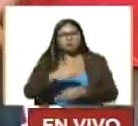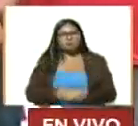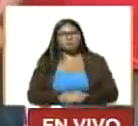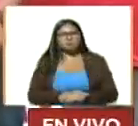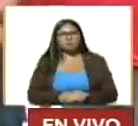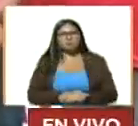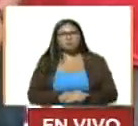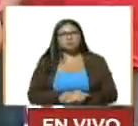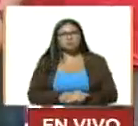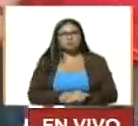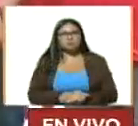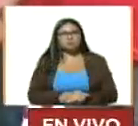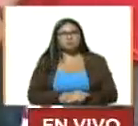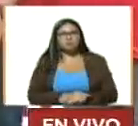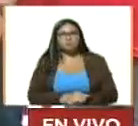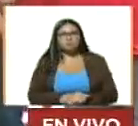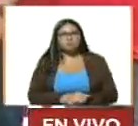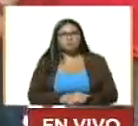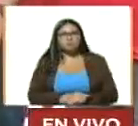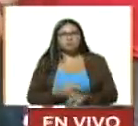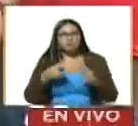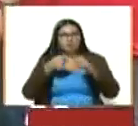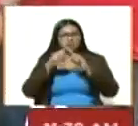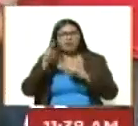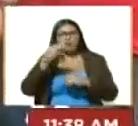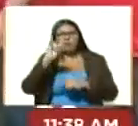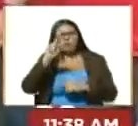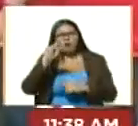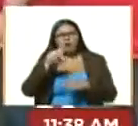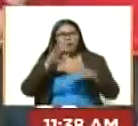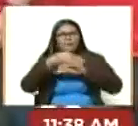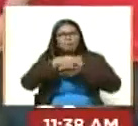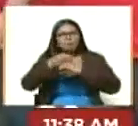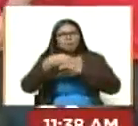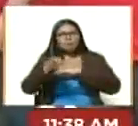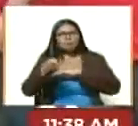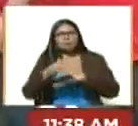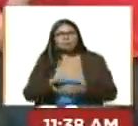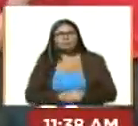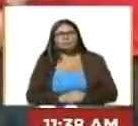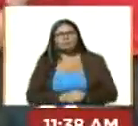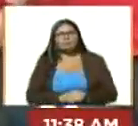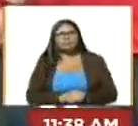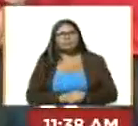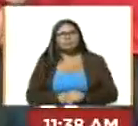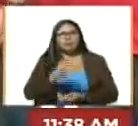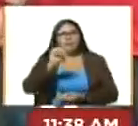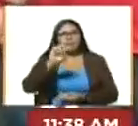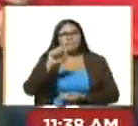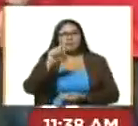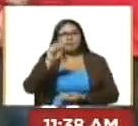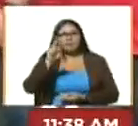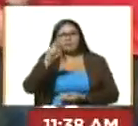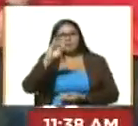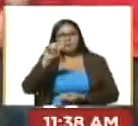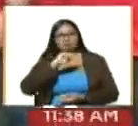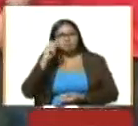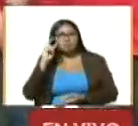en la avenida Juncal del municipio Maturín,